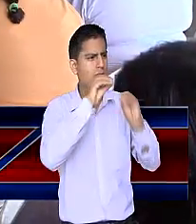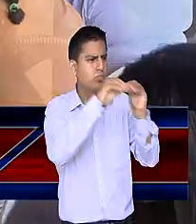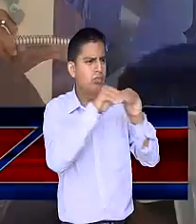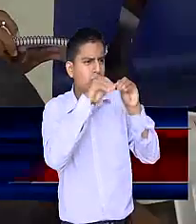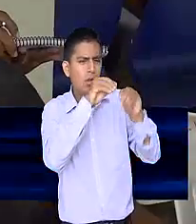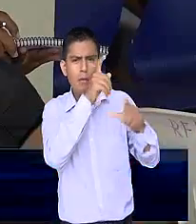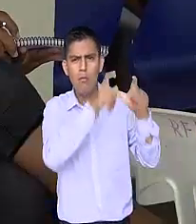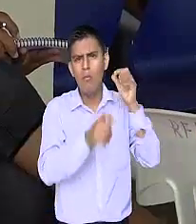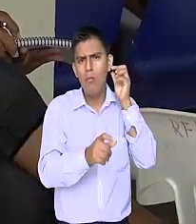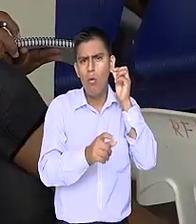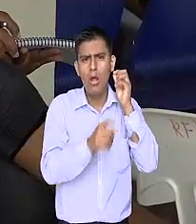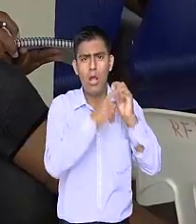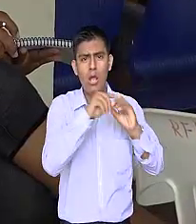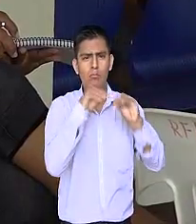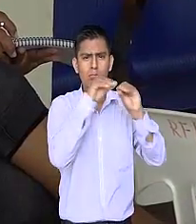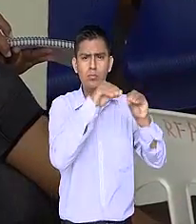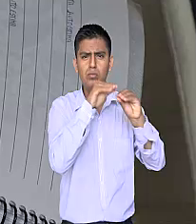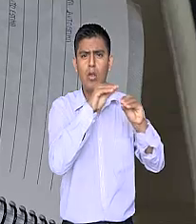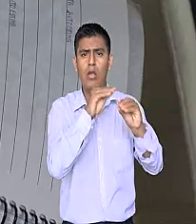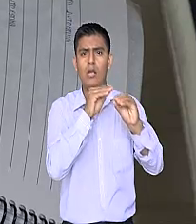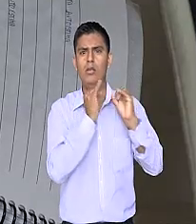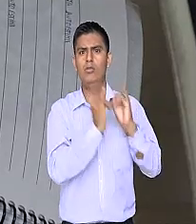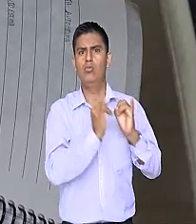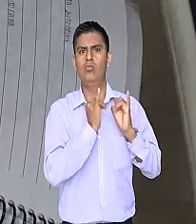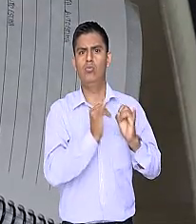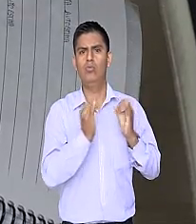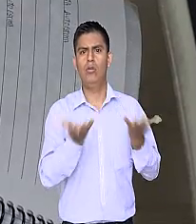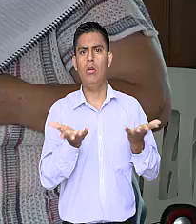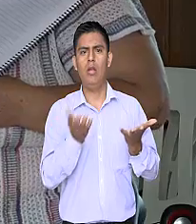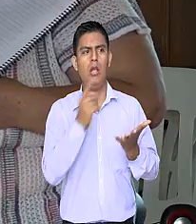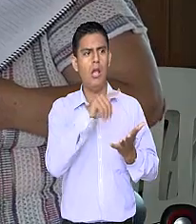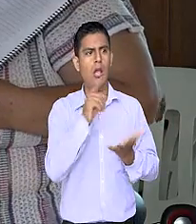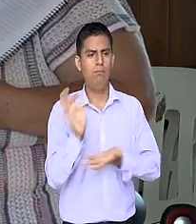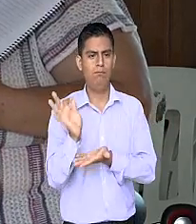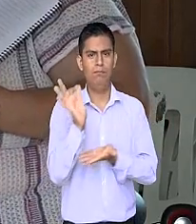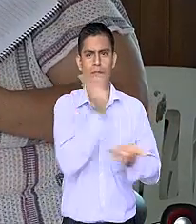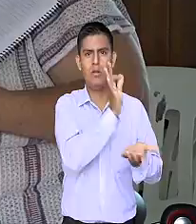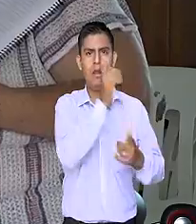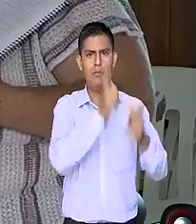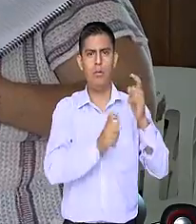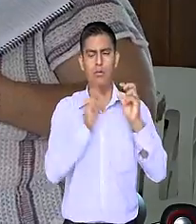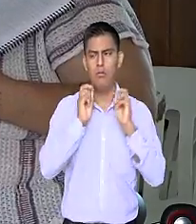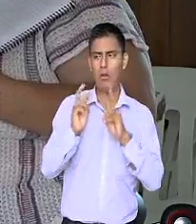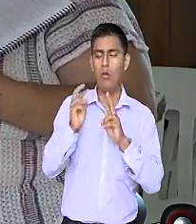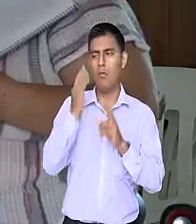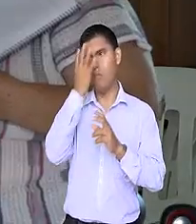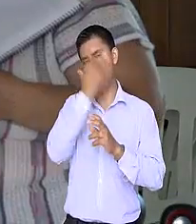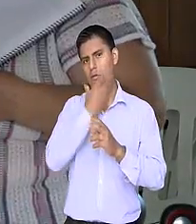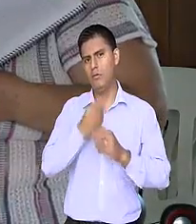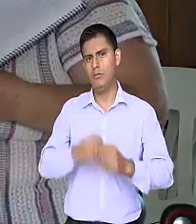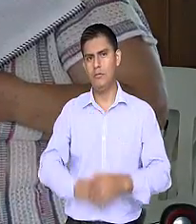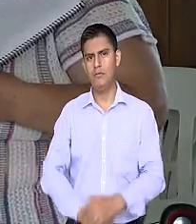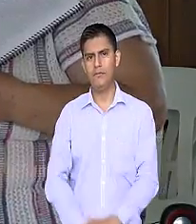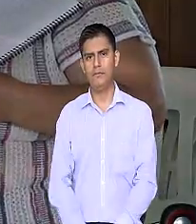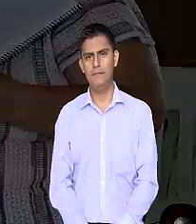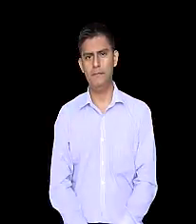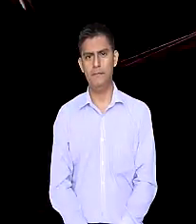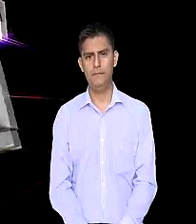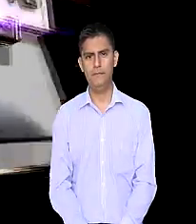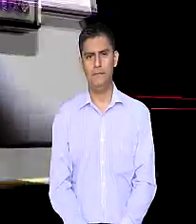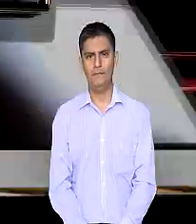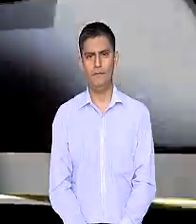y Género. Ellas recibieron un curso de capacitación y autoestima que mereció el reconocimiento de las personas participantes al